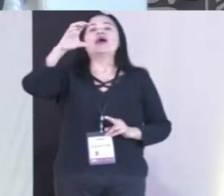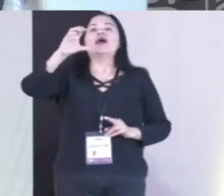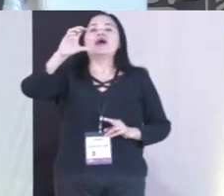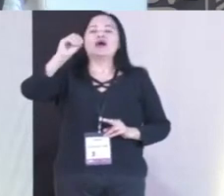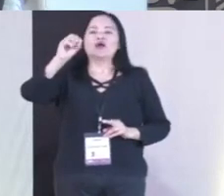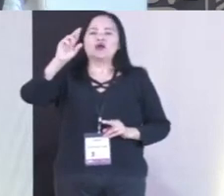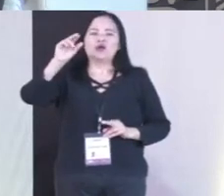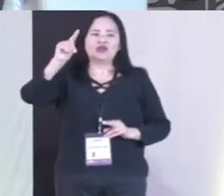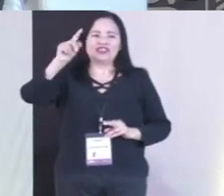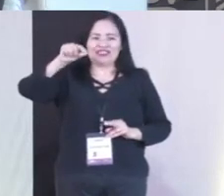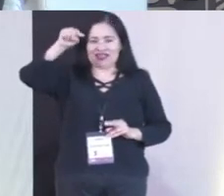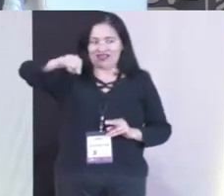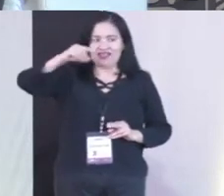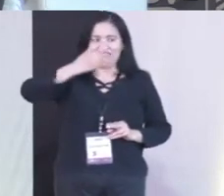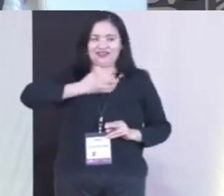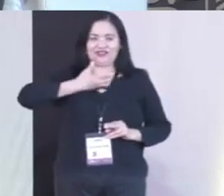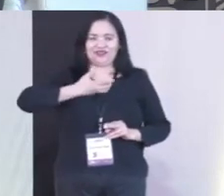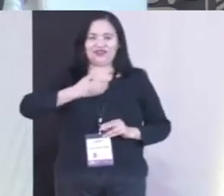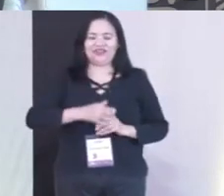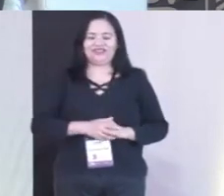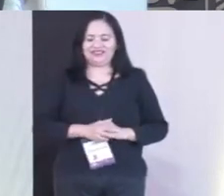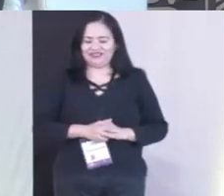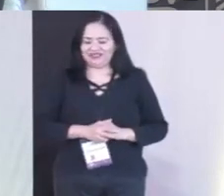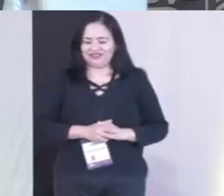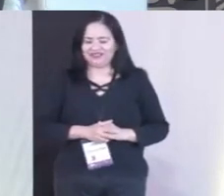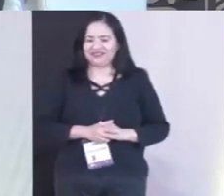ocasión aquí en el Zócalo, y